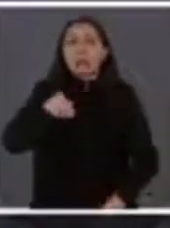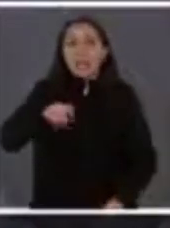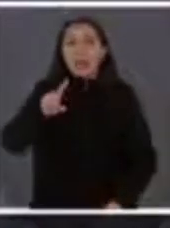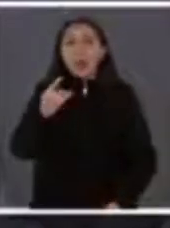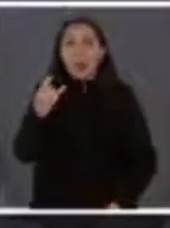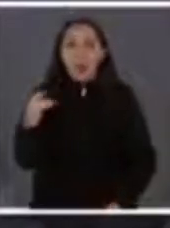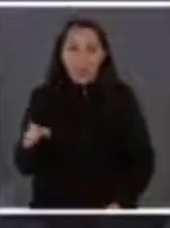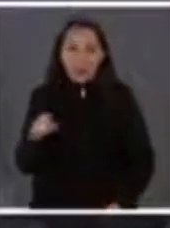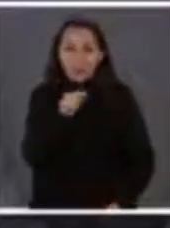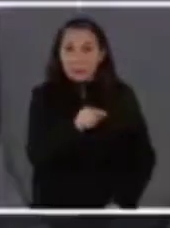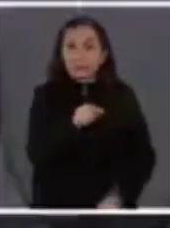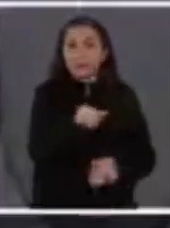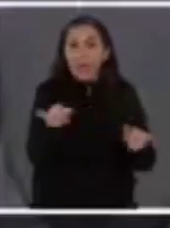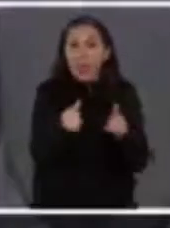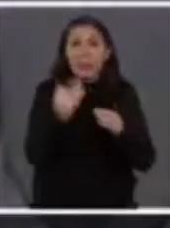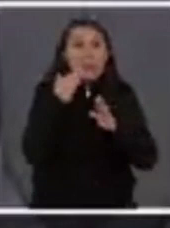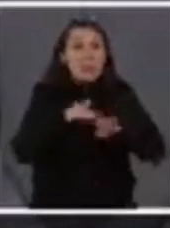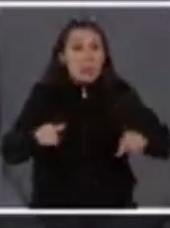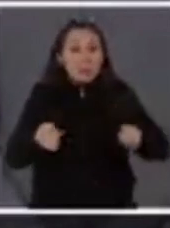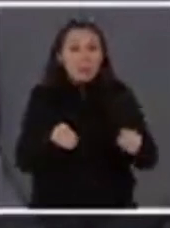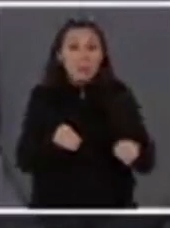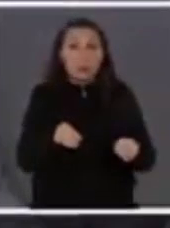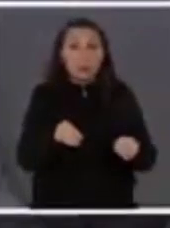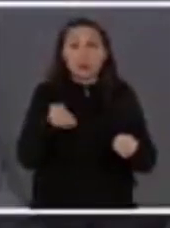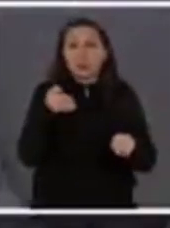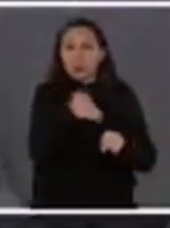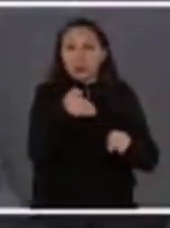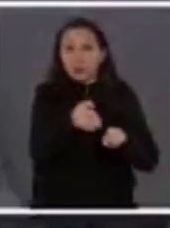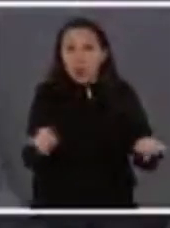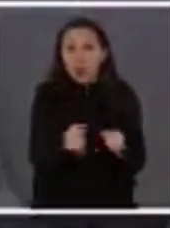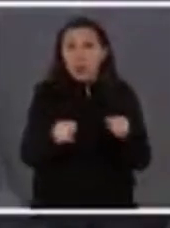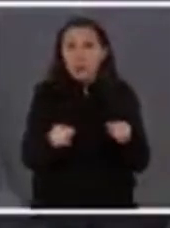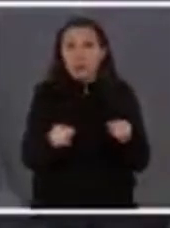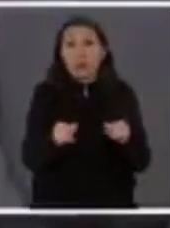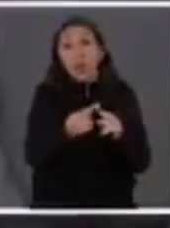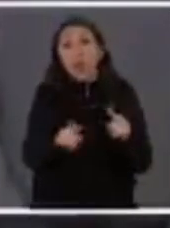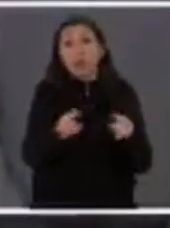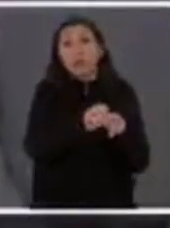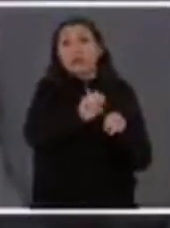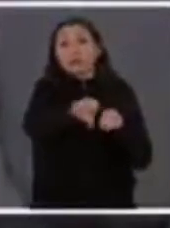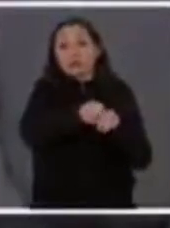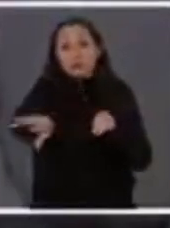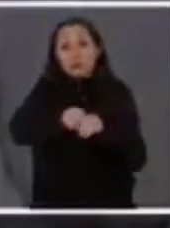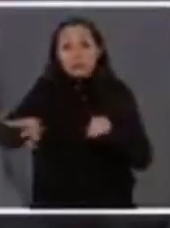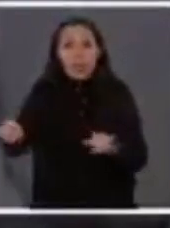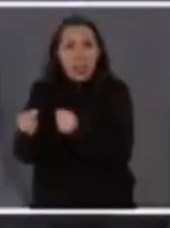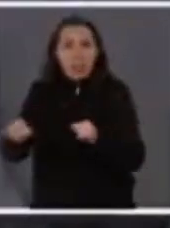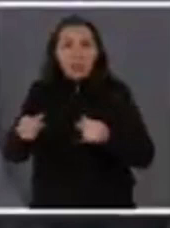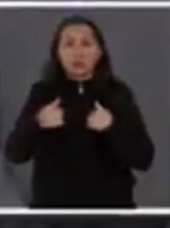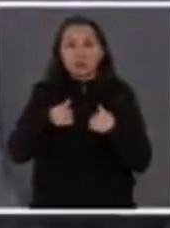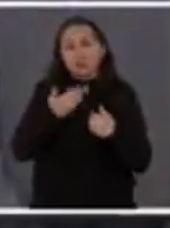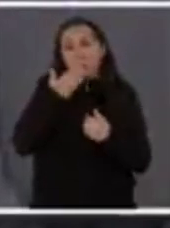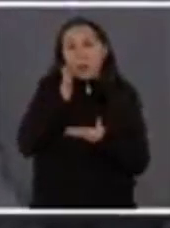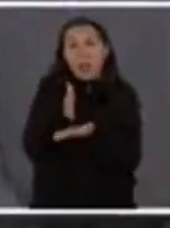Ayengüe. El jardín Ayengüe. Que los niños y niñas que están en ese jardín van a tener cupos en otras partes. Yo soy